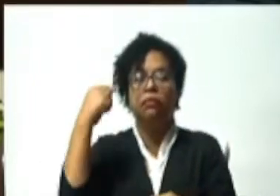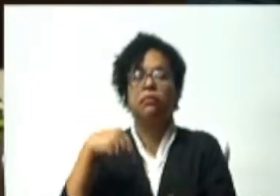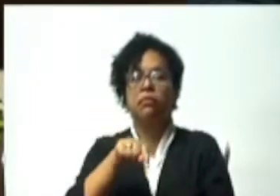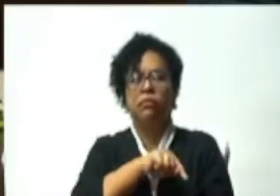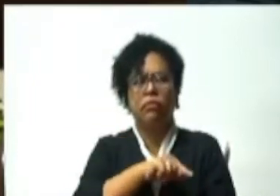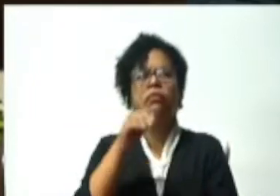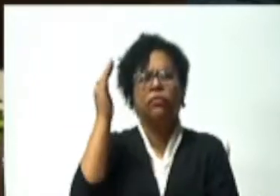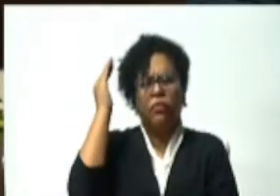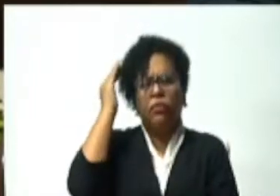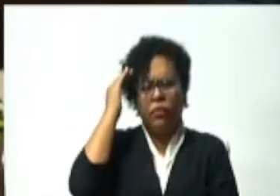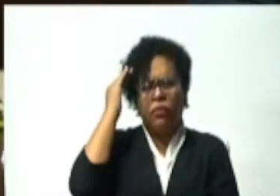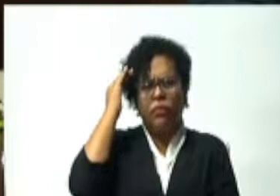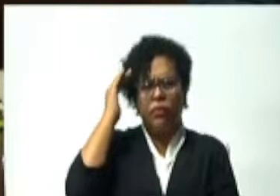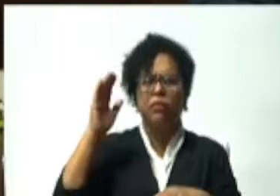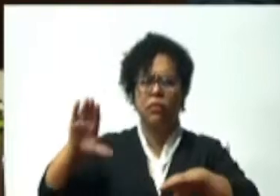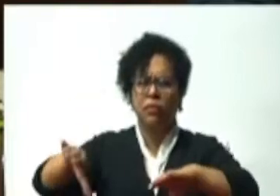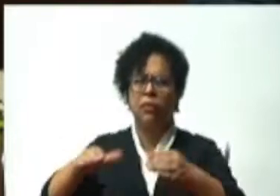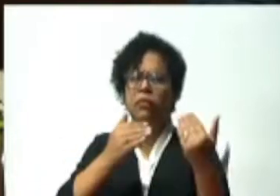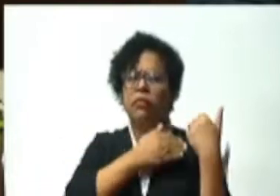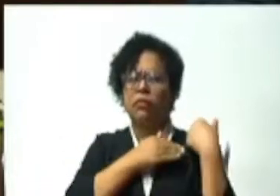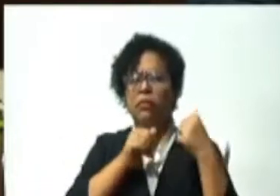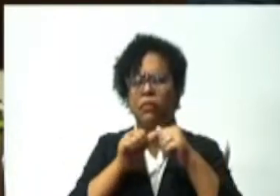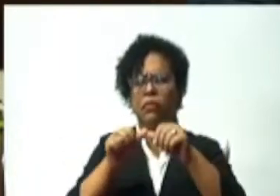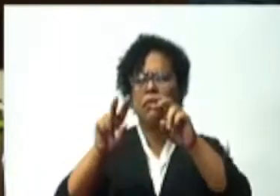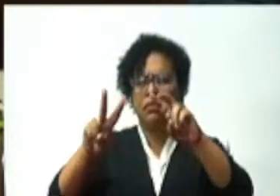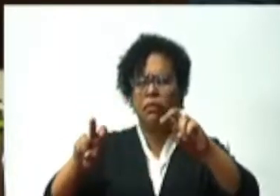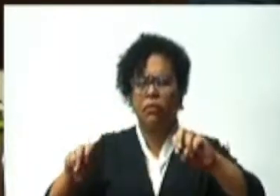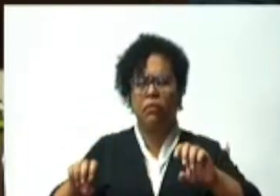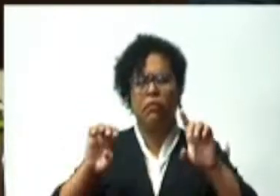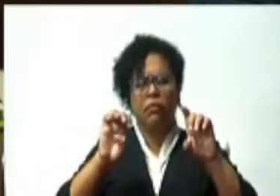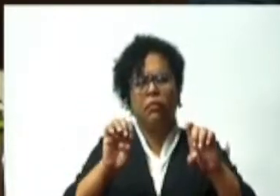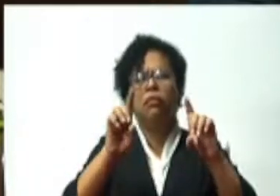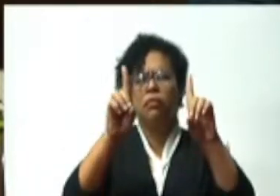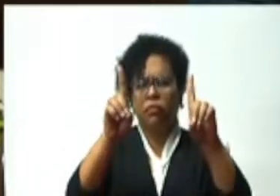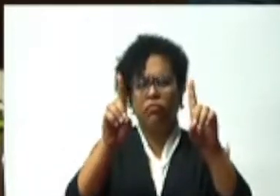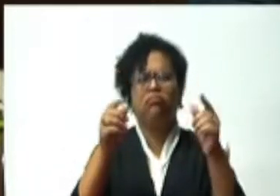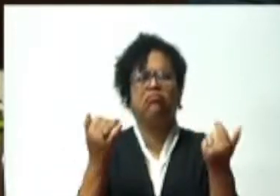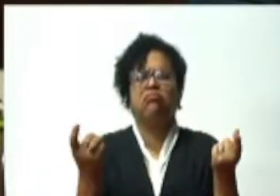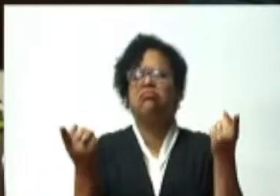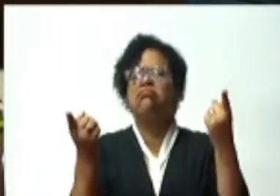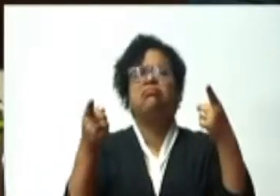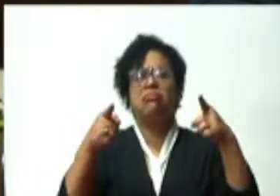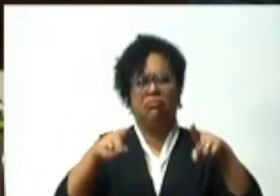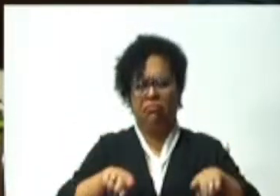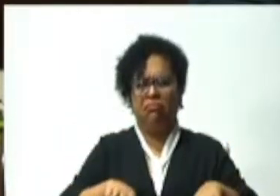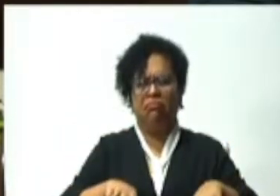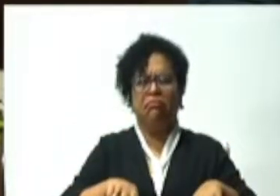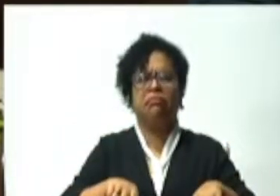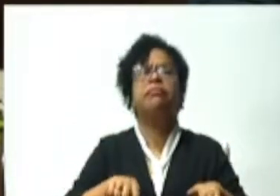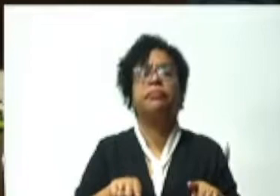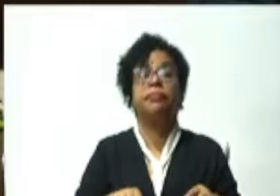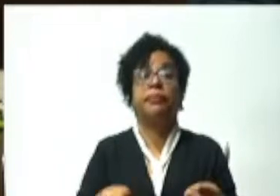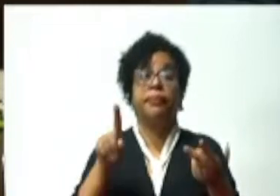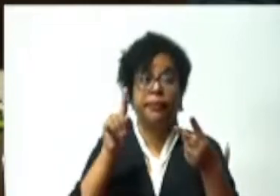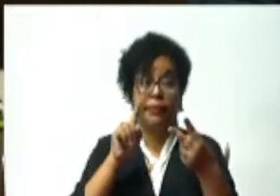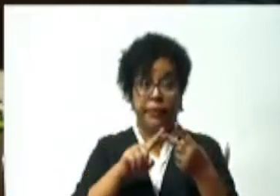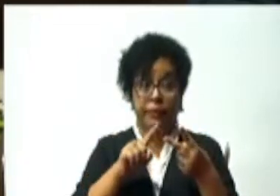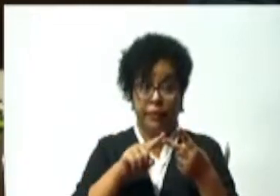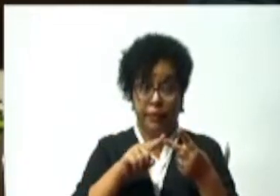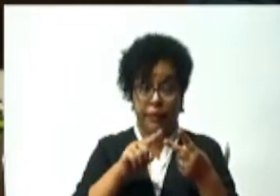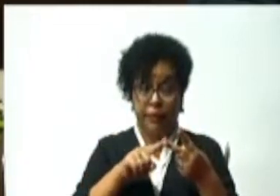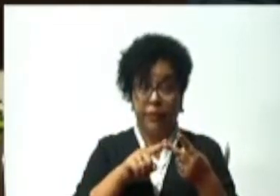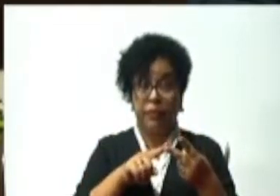conocer la versión de la comisión. Y segundo, que los requerimientos que ellos fueron a